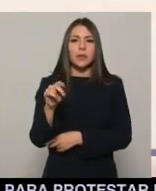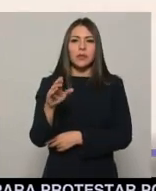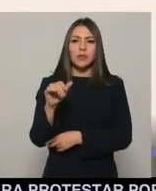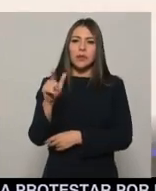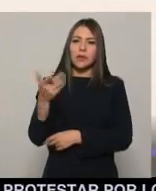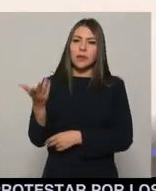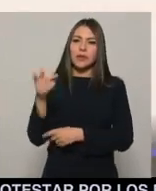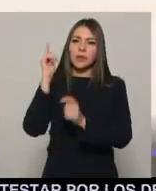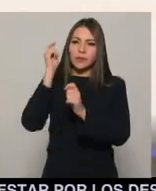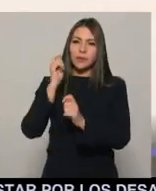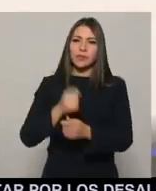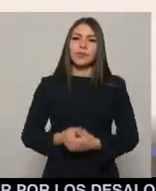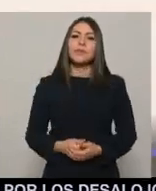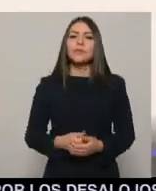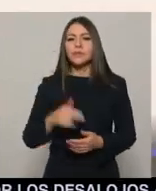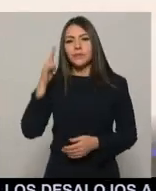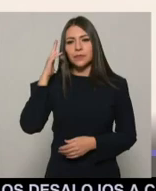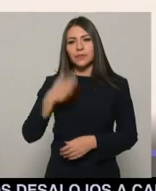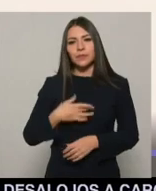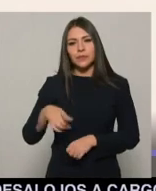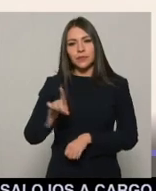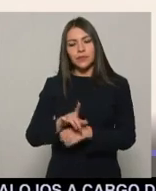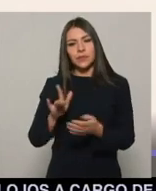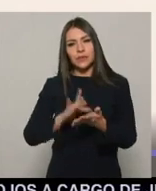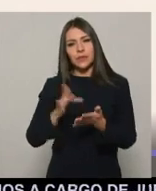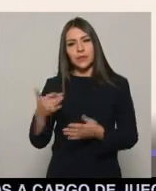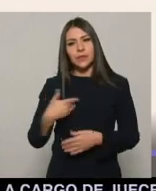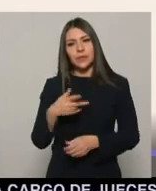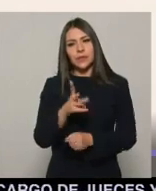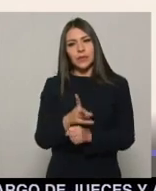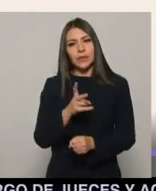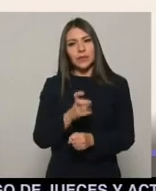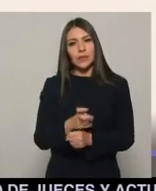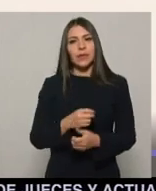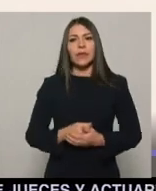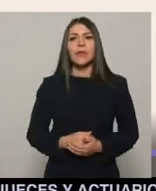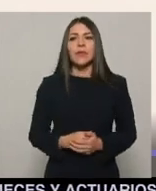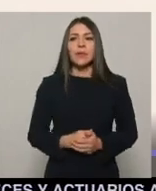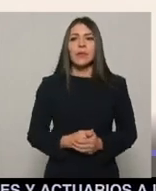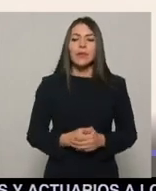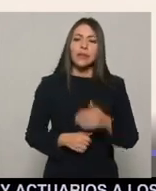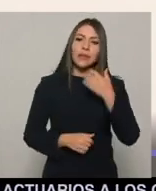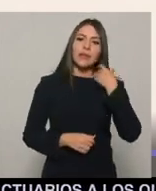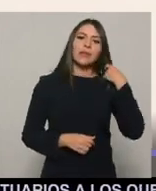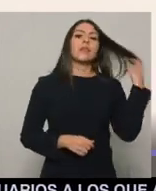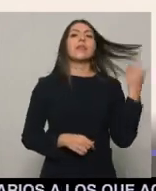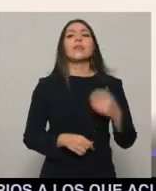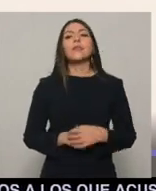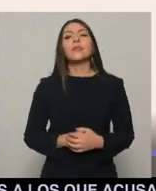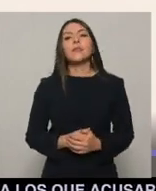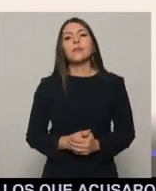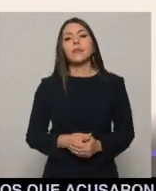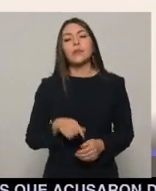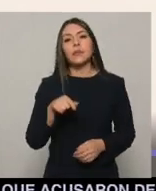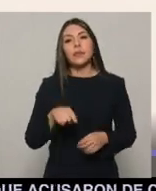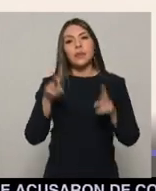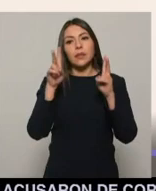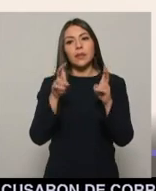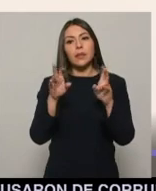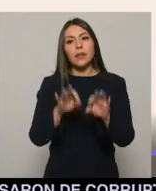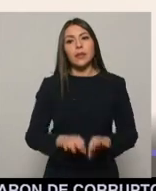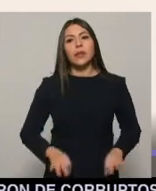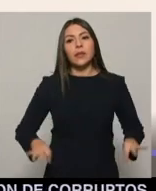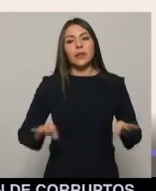restauradora. Hola, ¿qué tal? Buenos días, gracias por invitarnos. Este es un tema muy importante que ha estado en